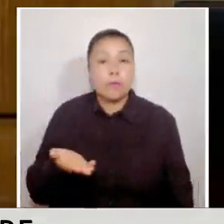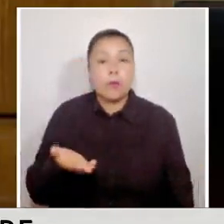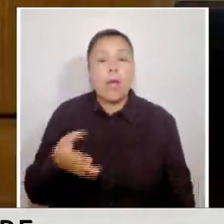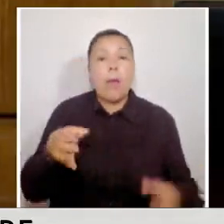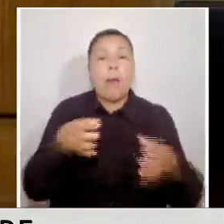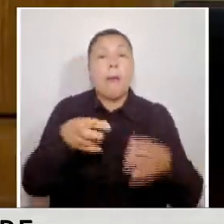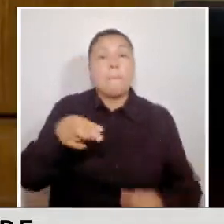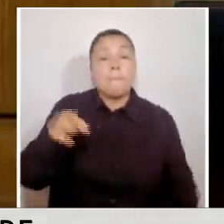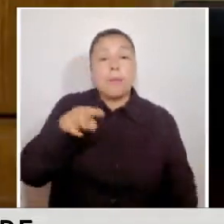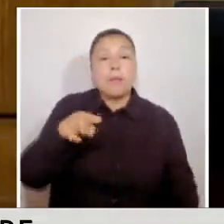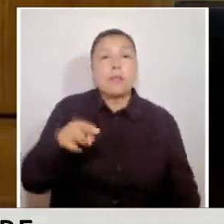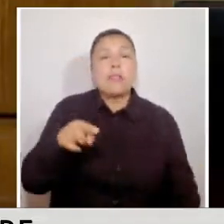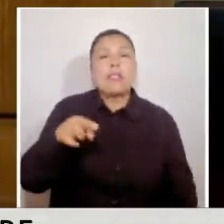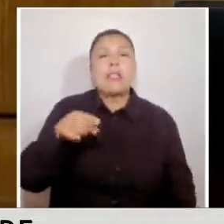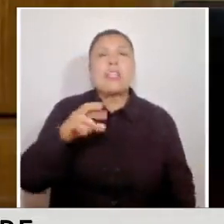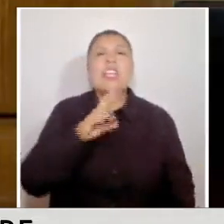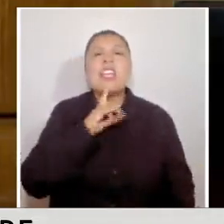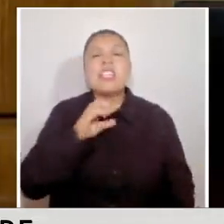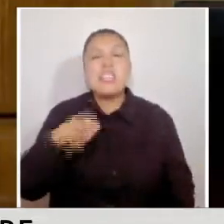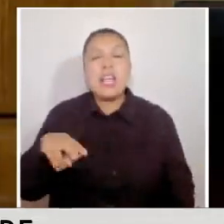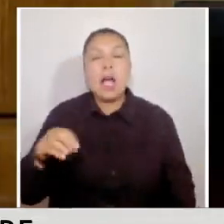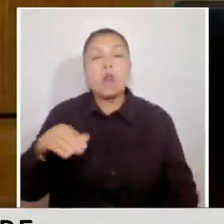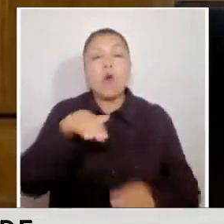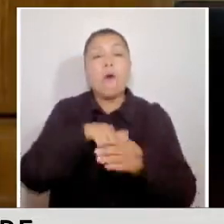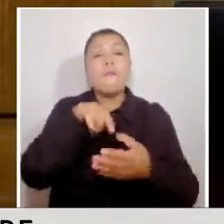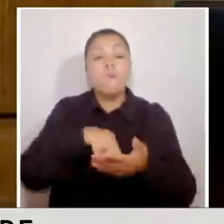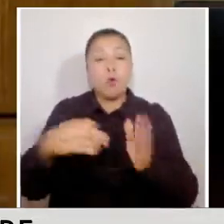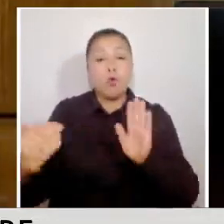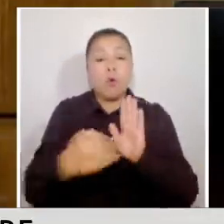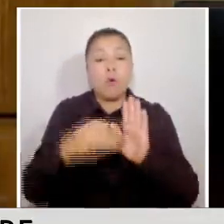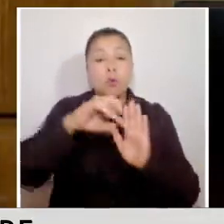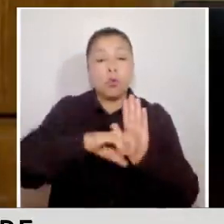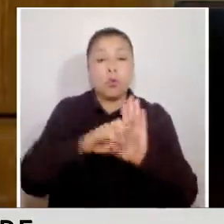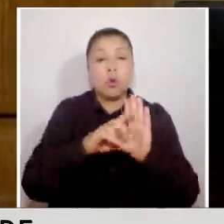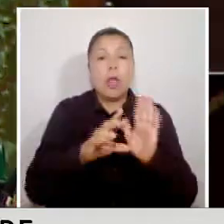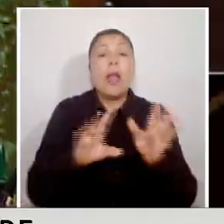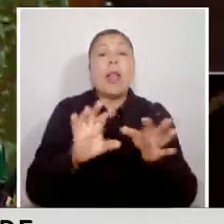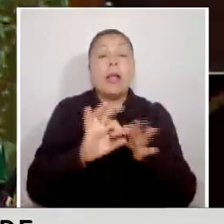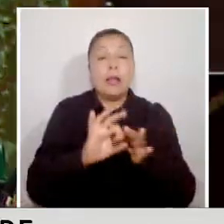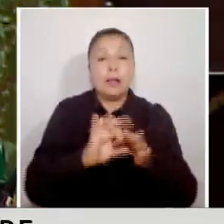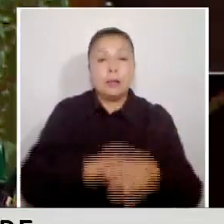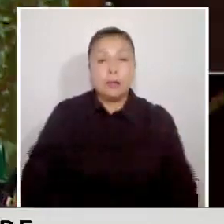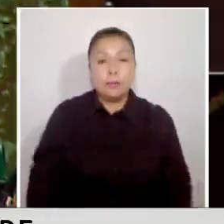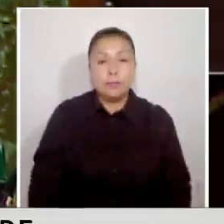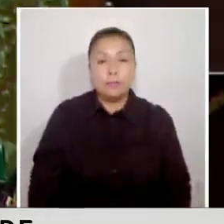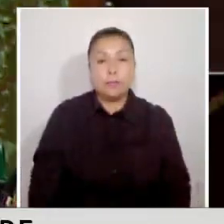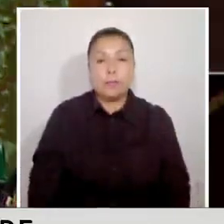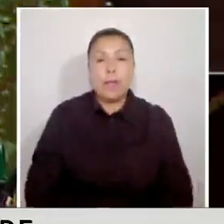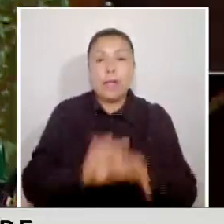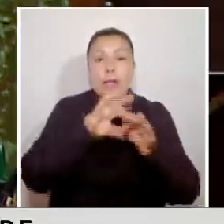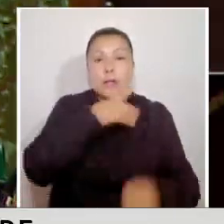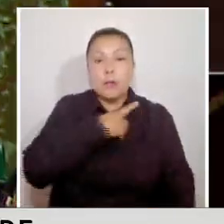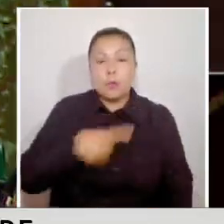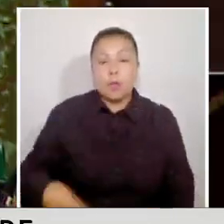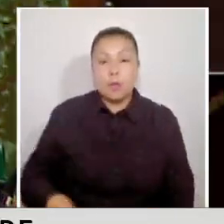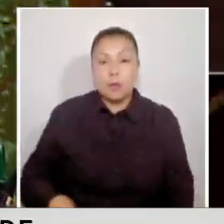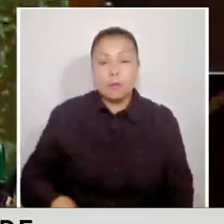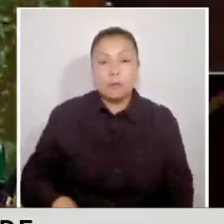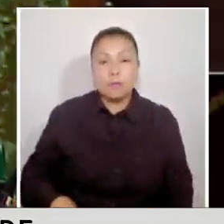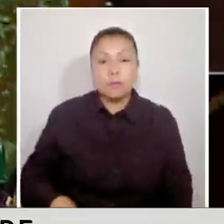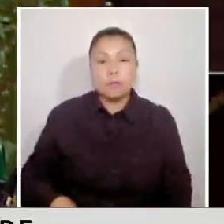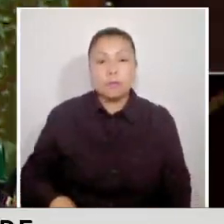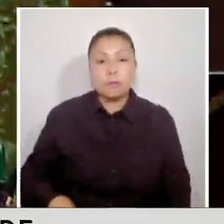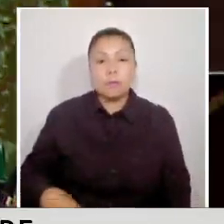cristiano anunciamos nuestro votos a favor de este proyecto de ley Muchas gracias gracias diputada Se ofrece